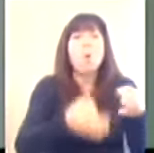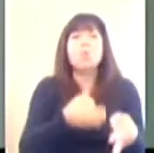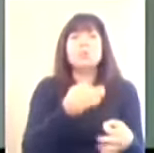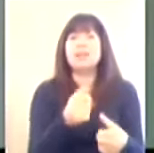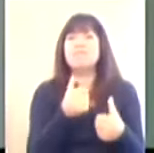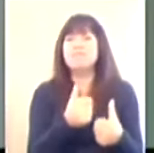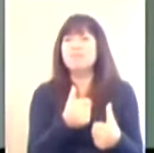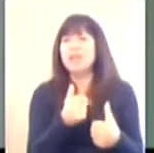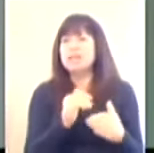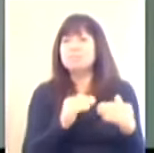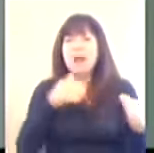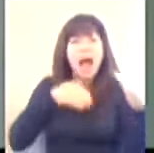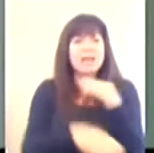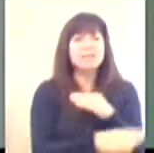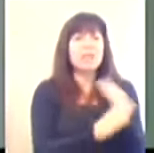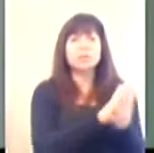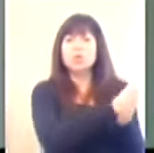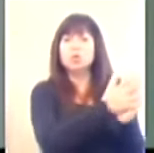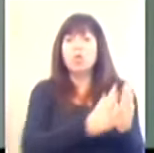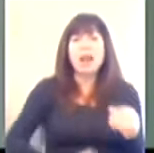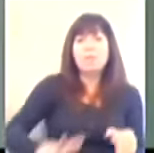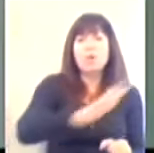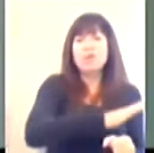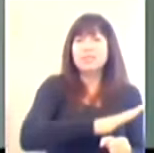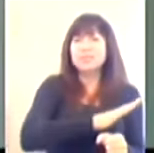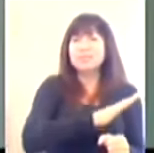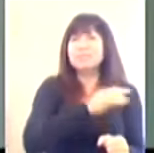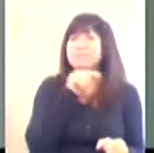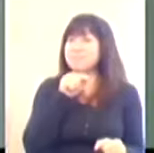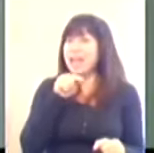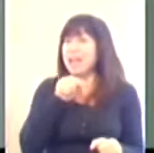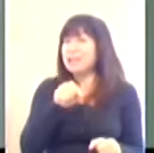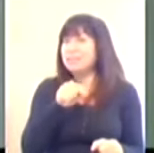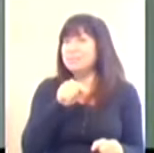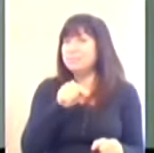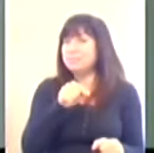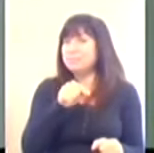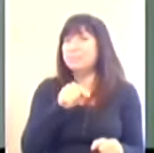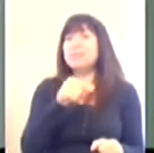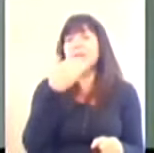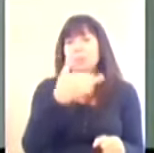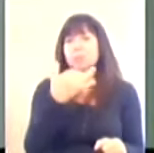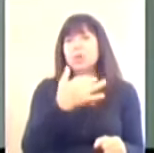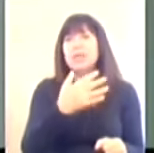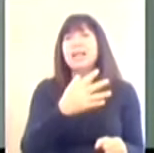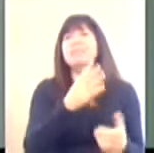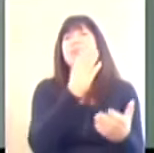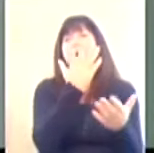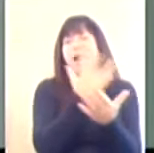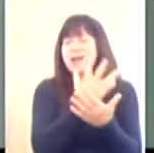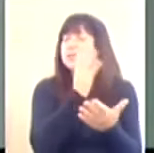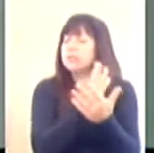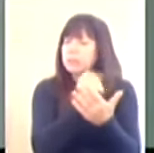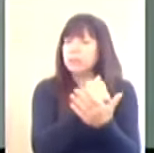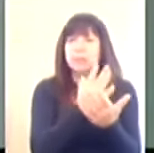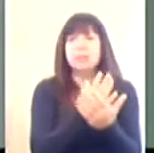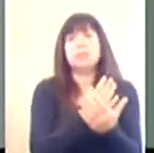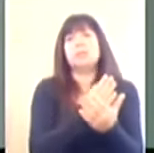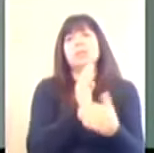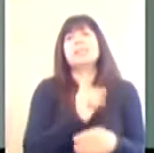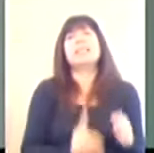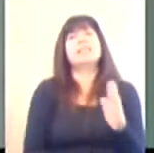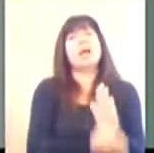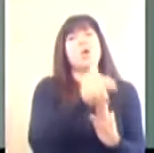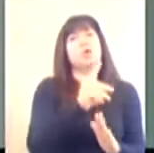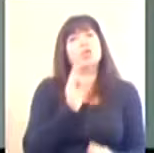ahí una variable crítica para la conformación de una estrategia de desarrollo sostenible. Y eso a mí me